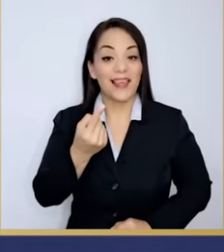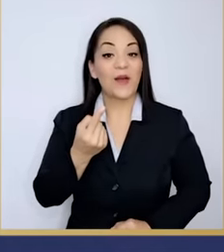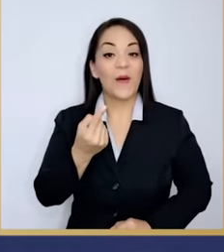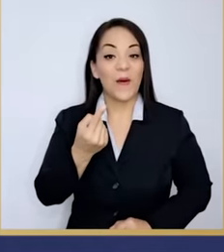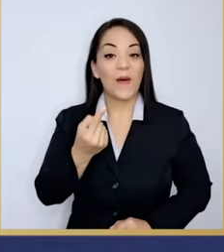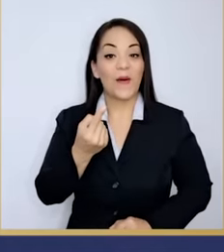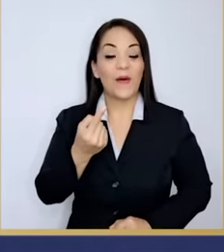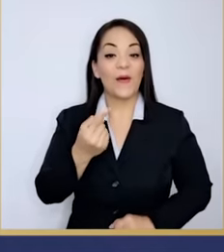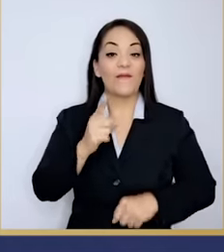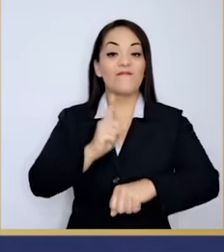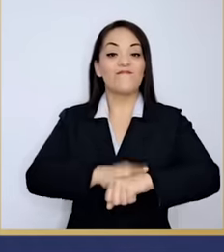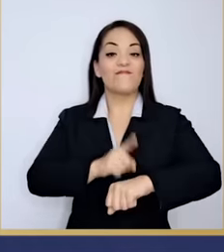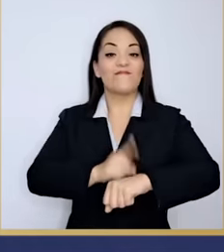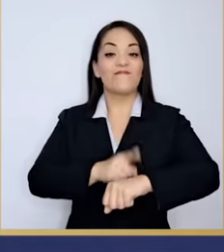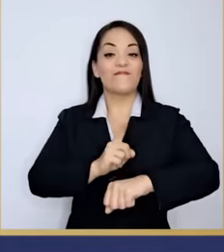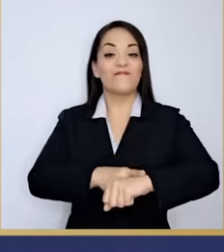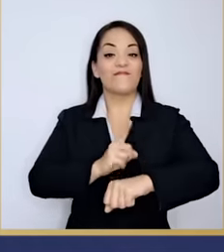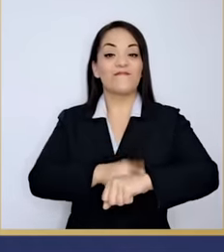digo,